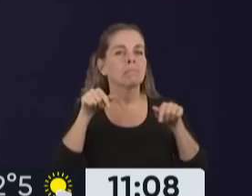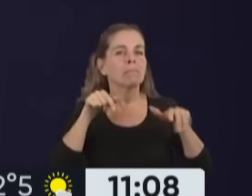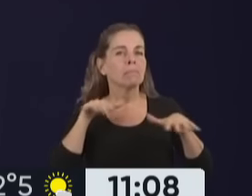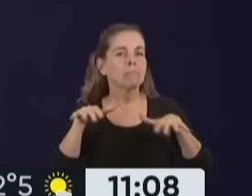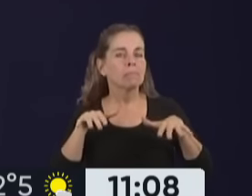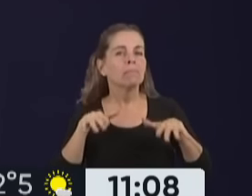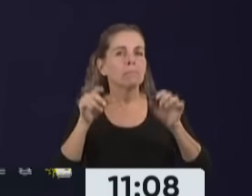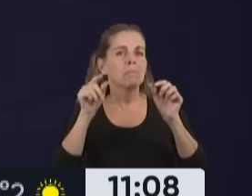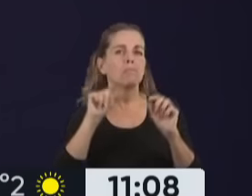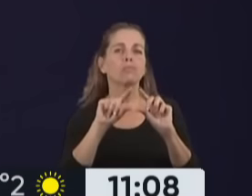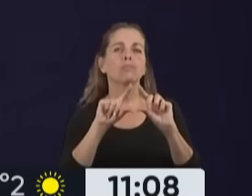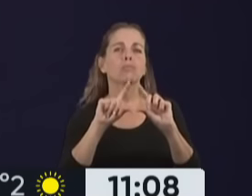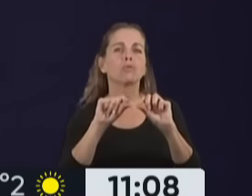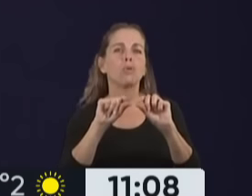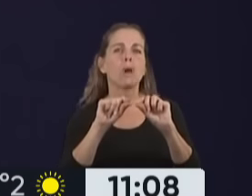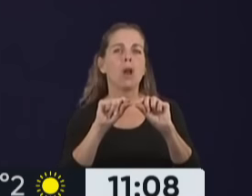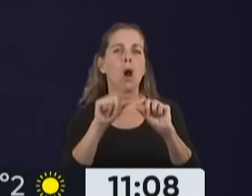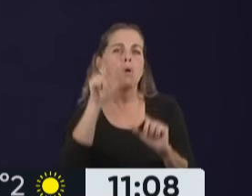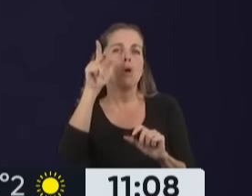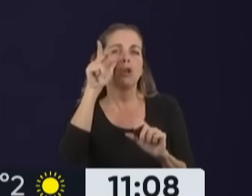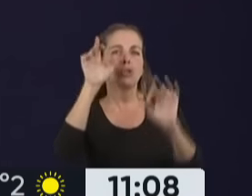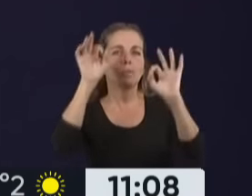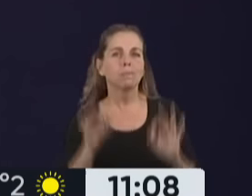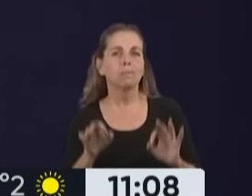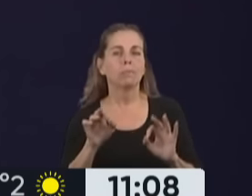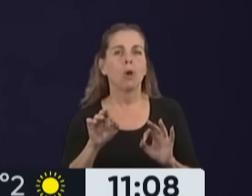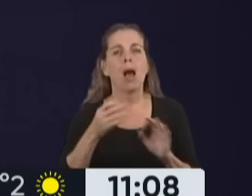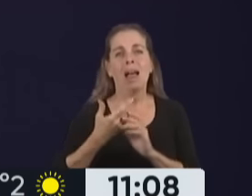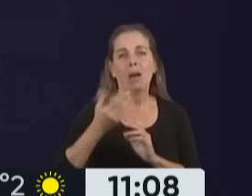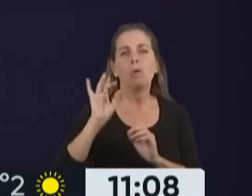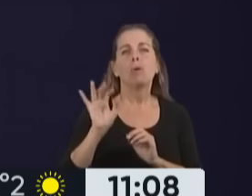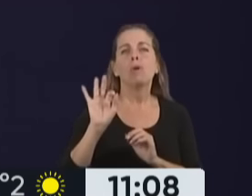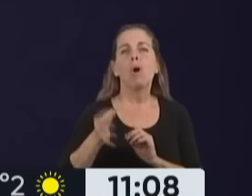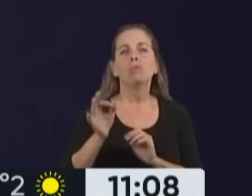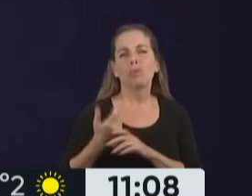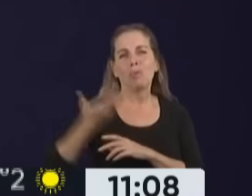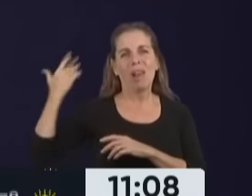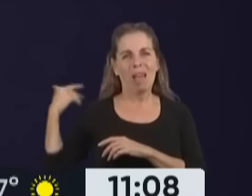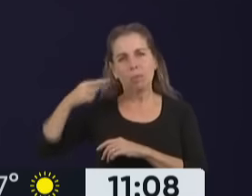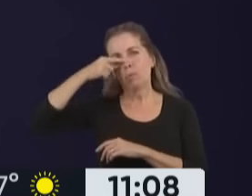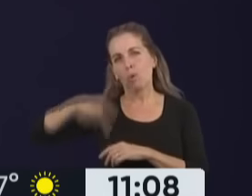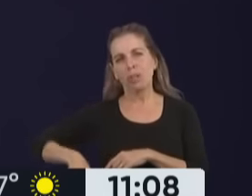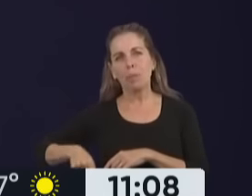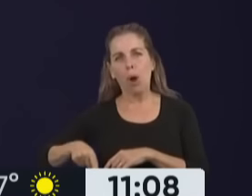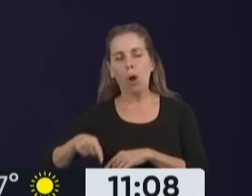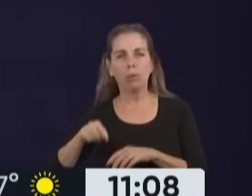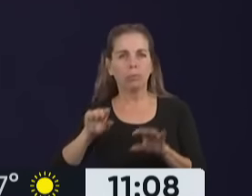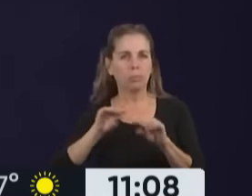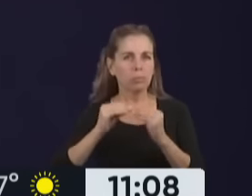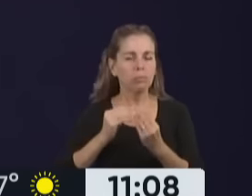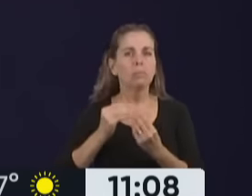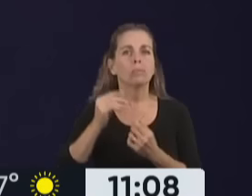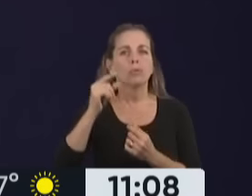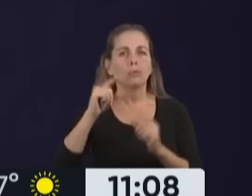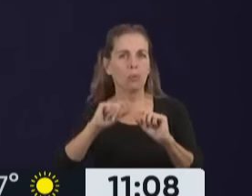solo dígito. No veíamos desde octubre. Octubre fue la última vez que efectivamente tuvimos inflación de un